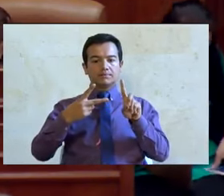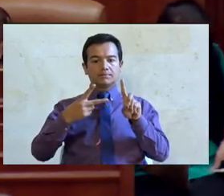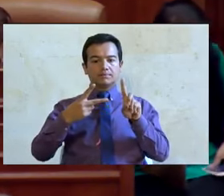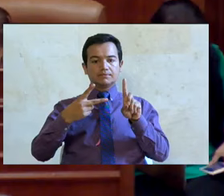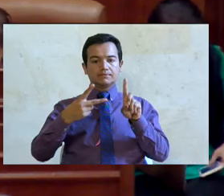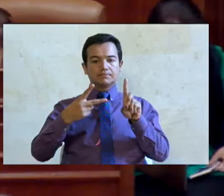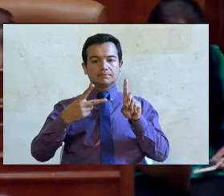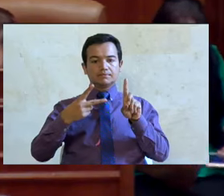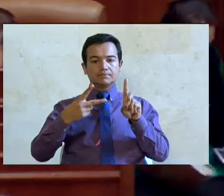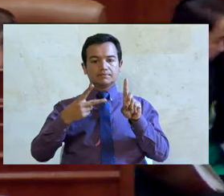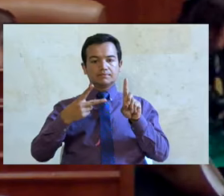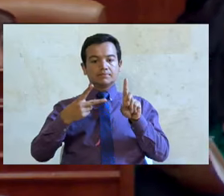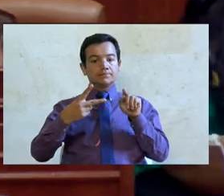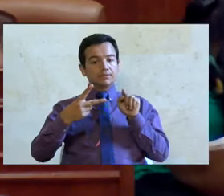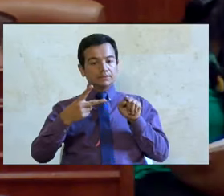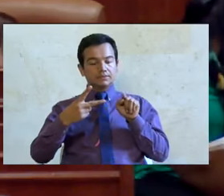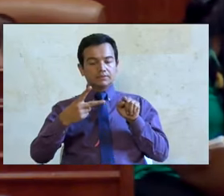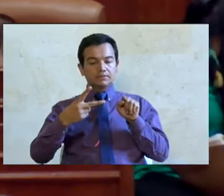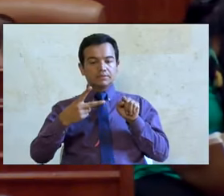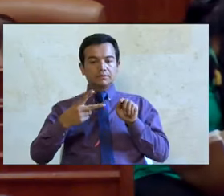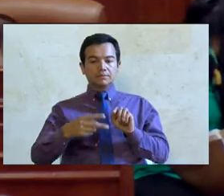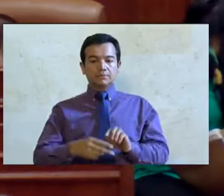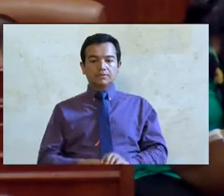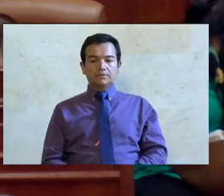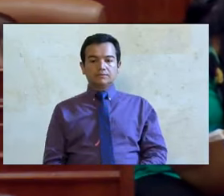Lemus Juan Felipe